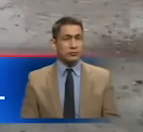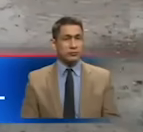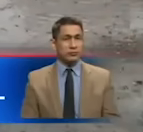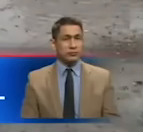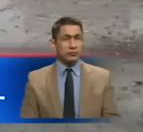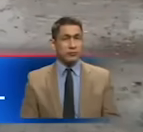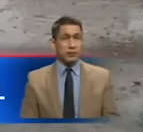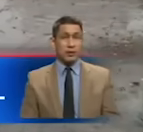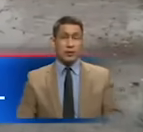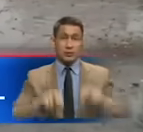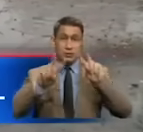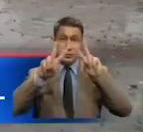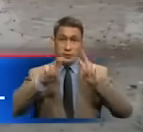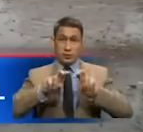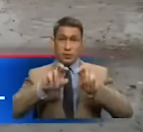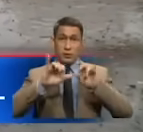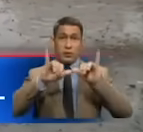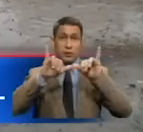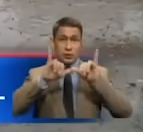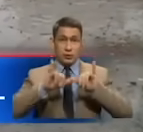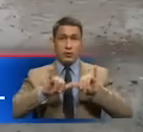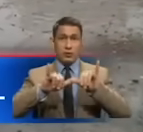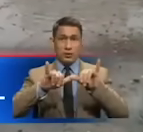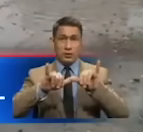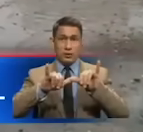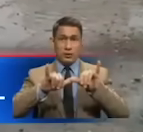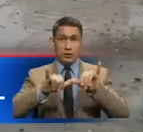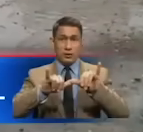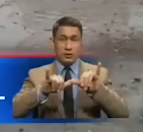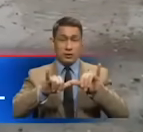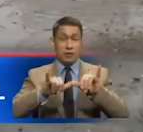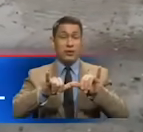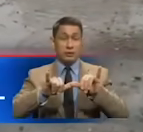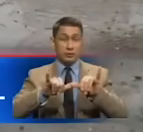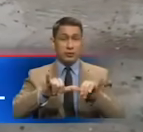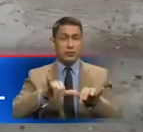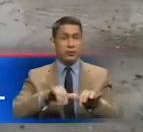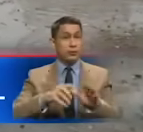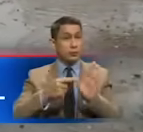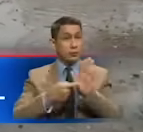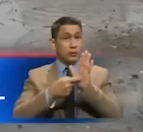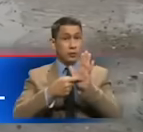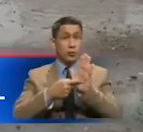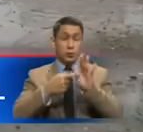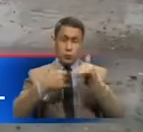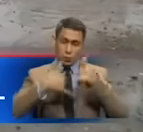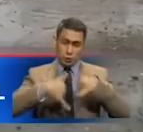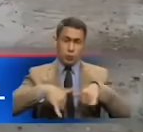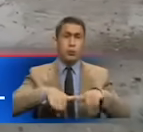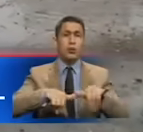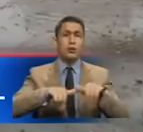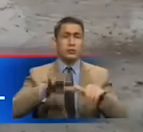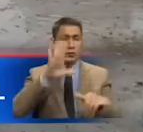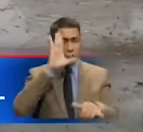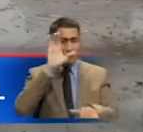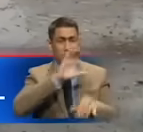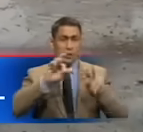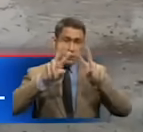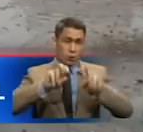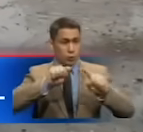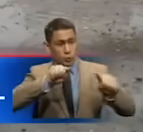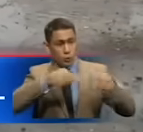Es una operación que continúa la que se ejecutó en la semana pasada. Se lucha contra bandas narcoterroristas, se lucha